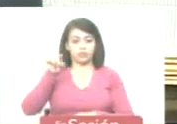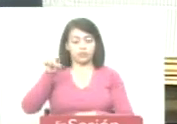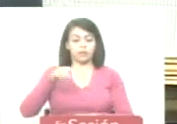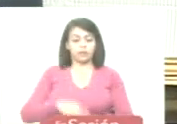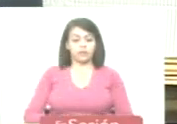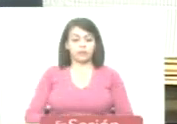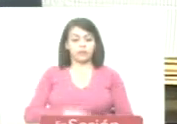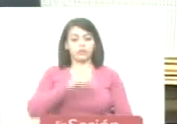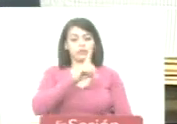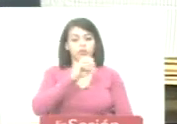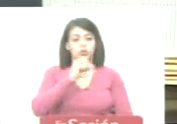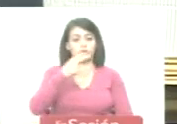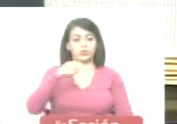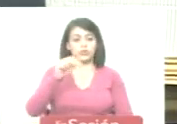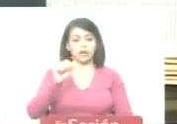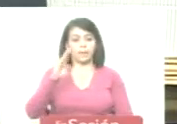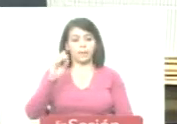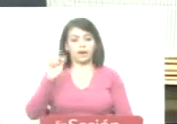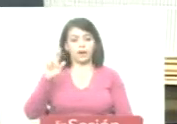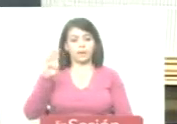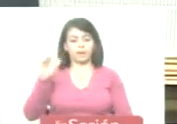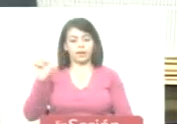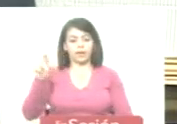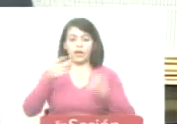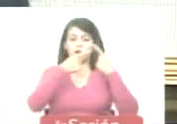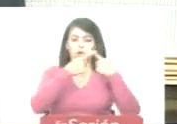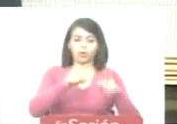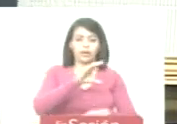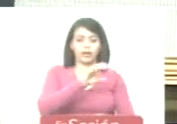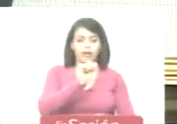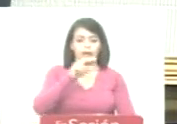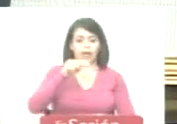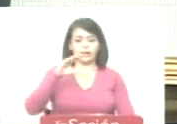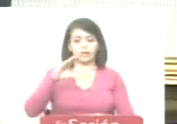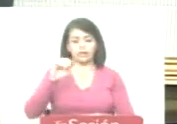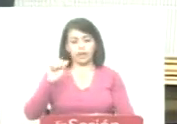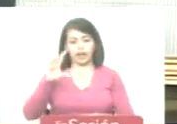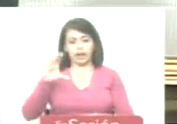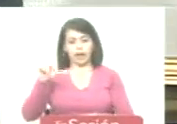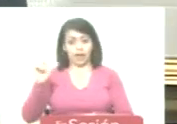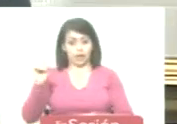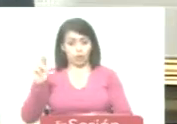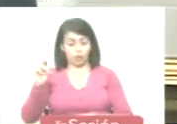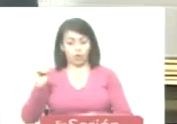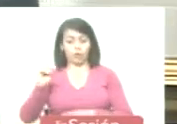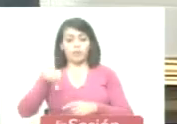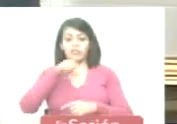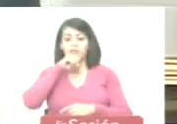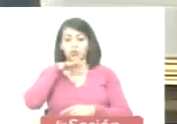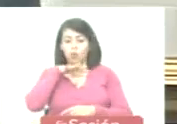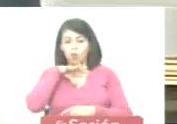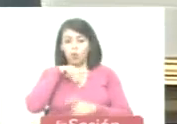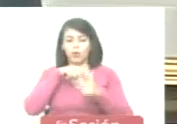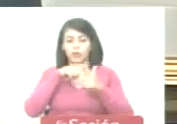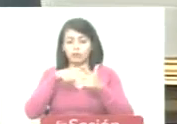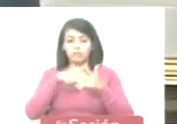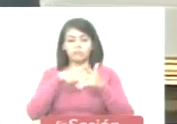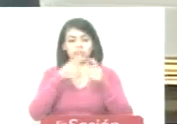con Doña Bárbara, con Cantaclaro. Pocas veces se ha logrado una reseña tan